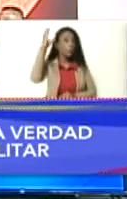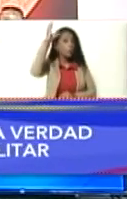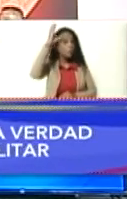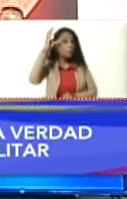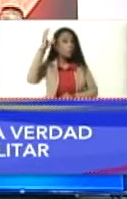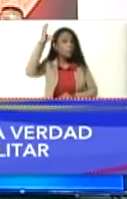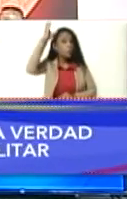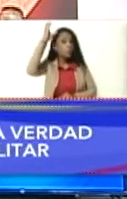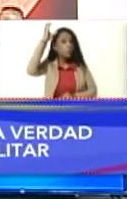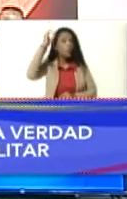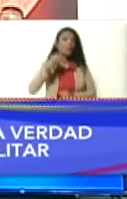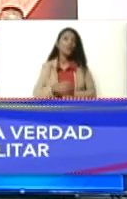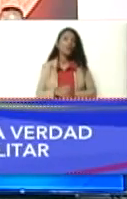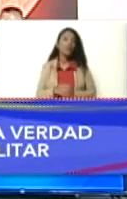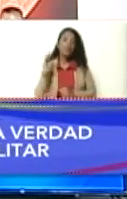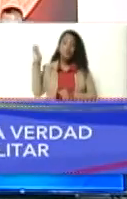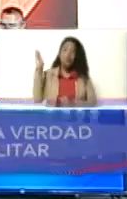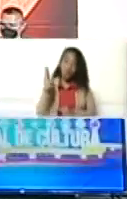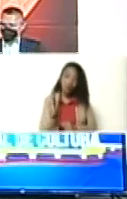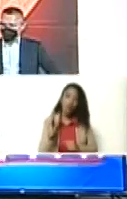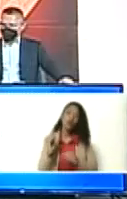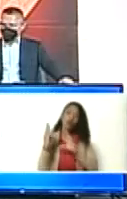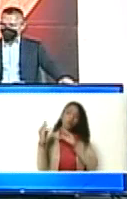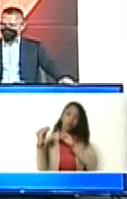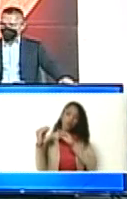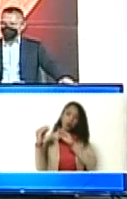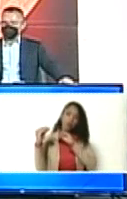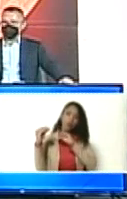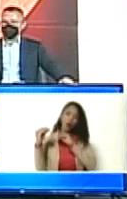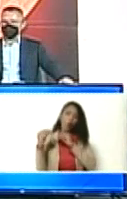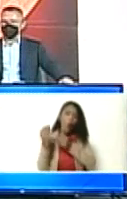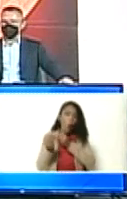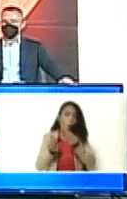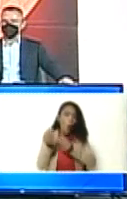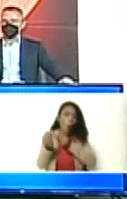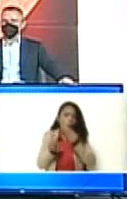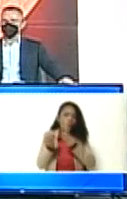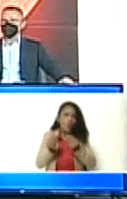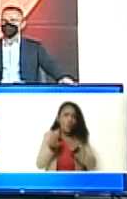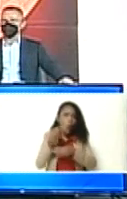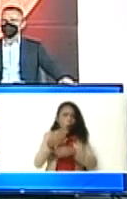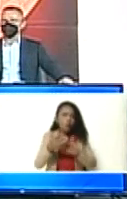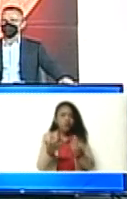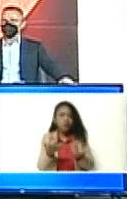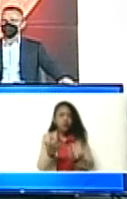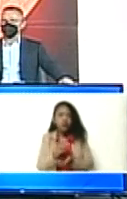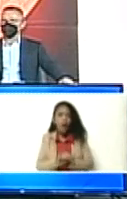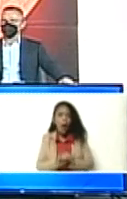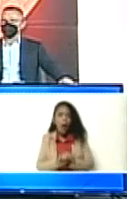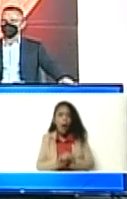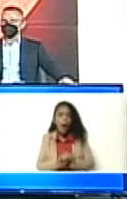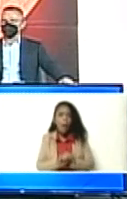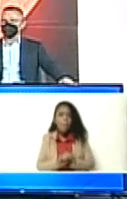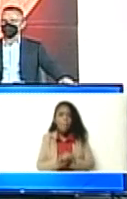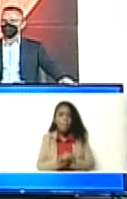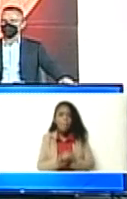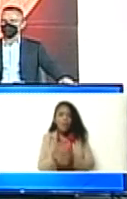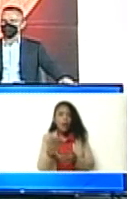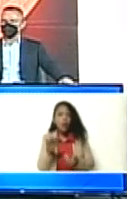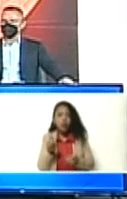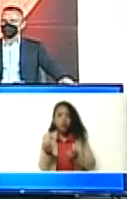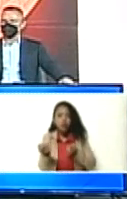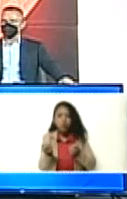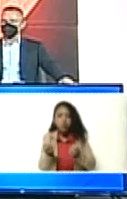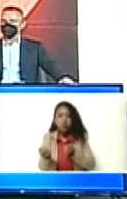y hemos venido conversando cómo hacer para regularizar